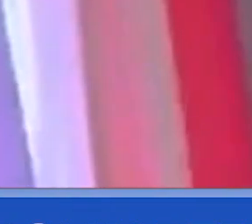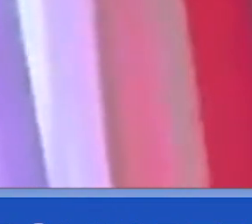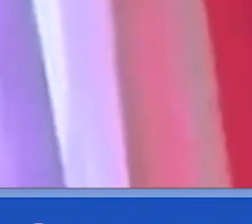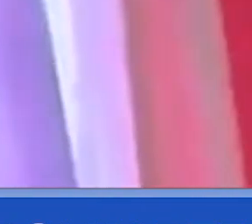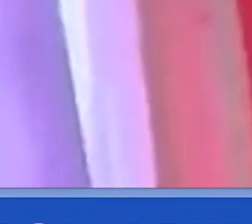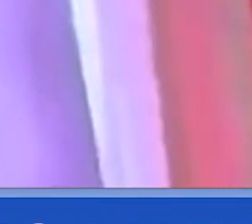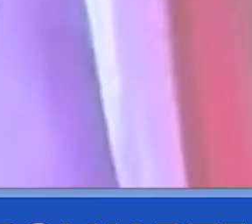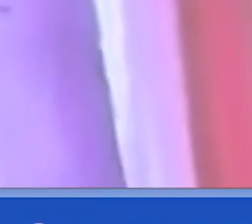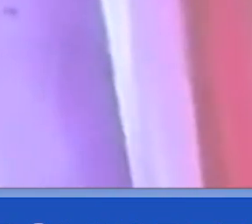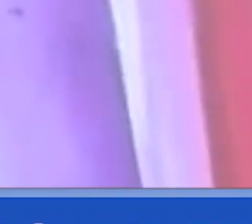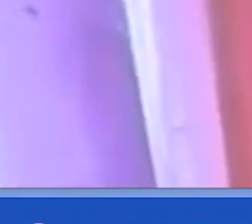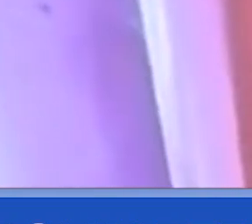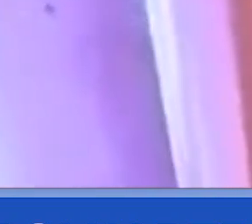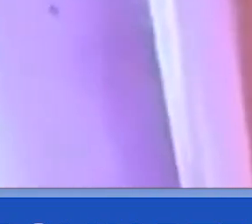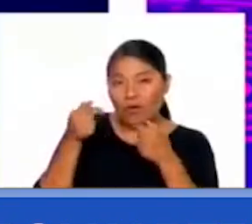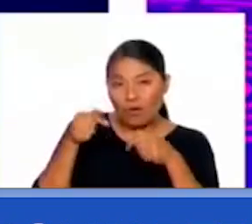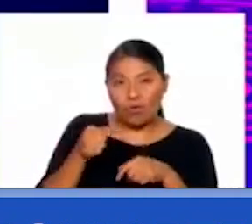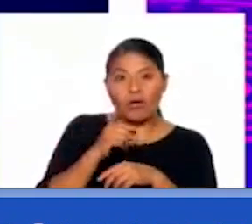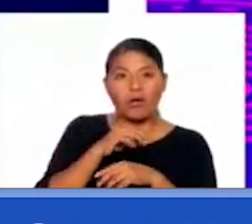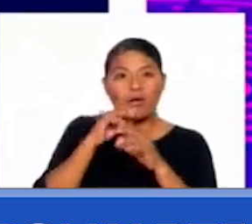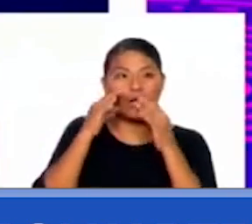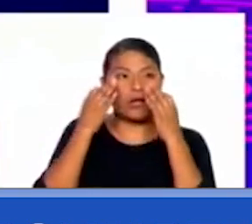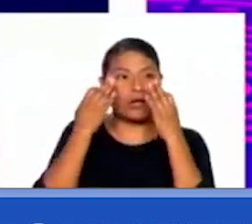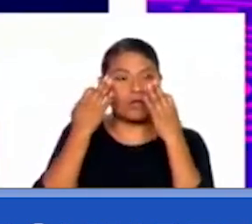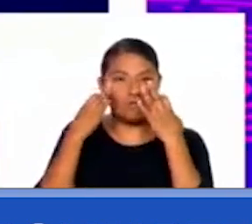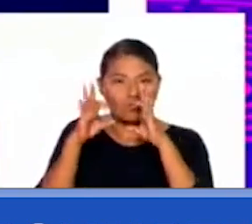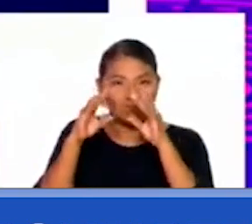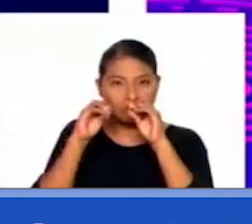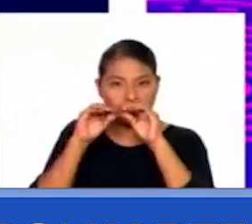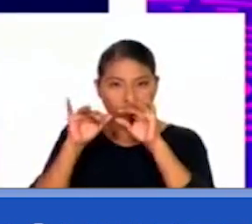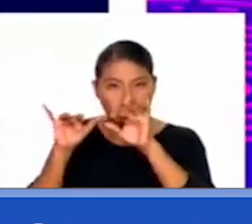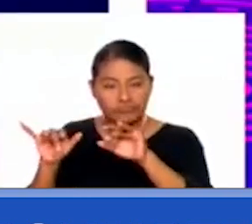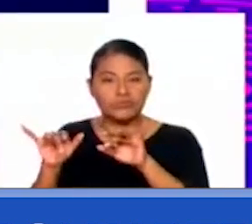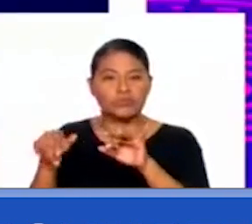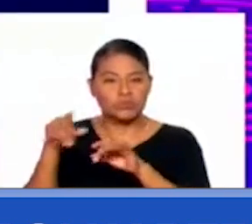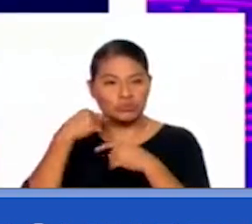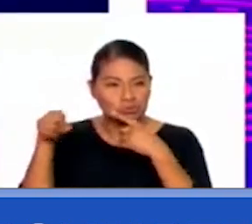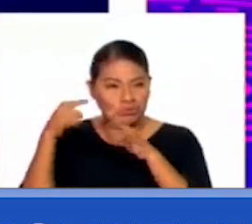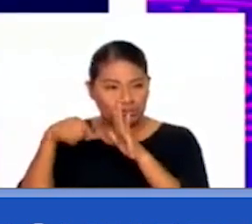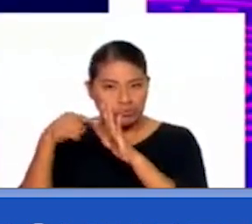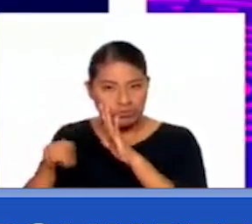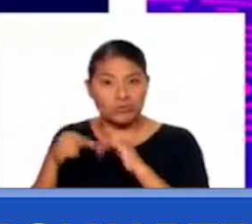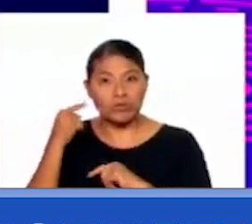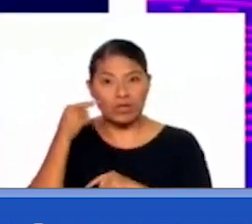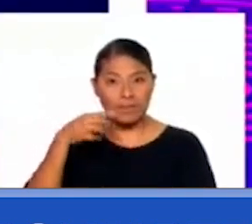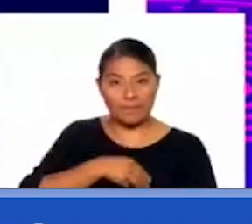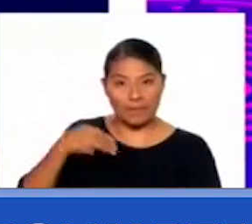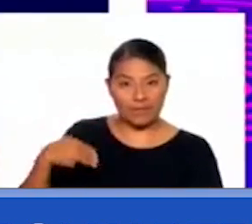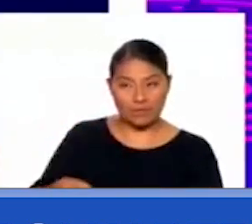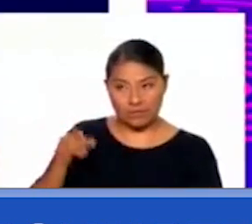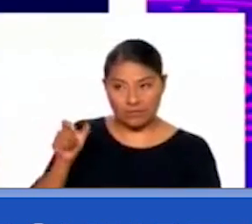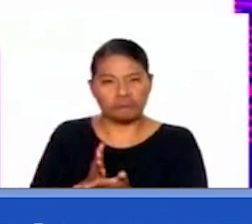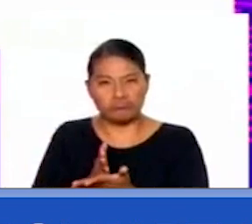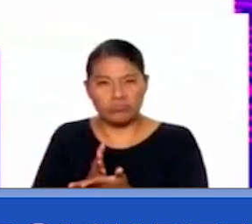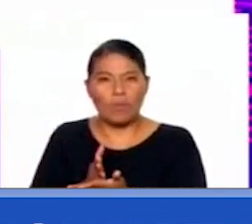anterior elección presidencial. Un conocido diario local reveló la factura pagada por la empresa Kuroshima Ingeniería y